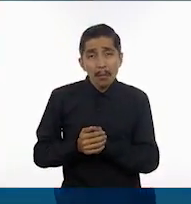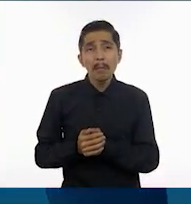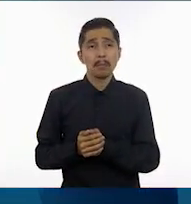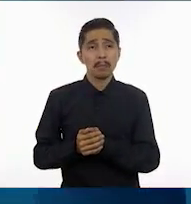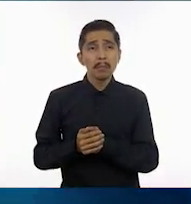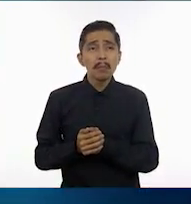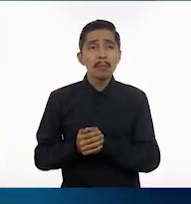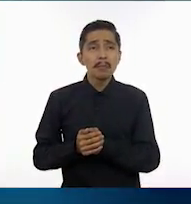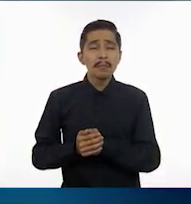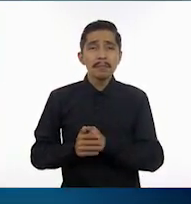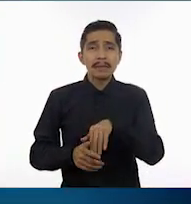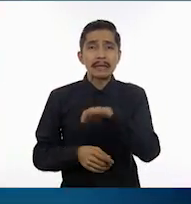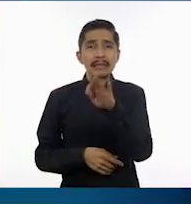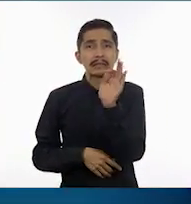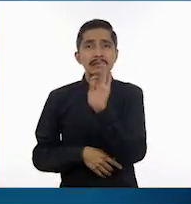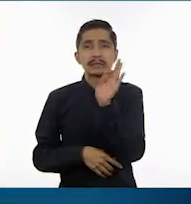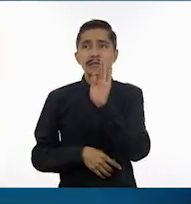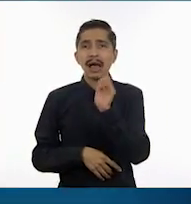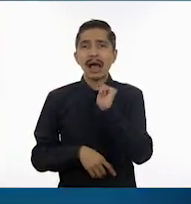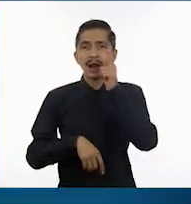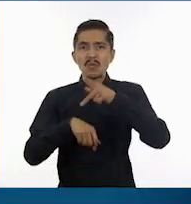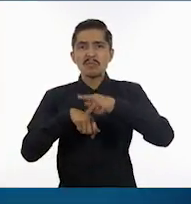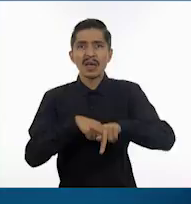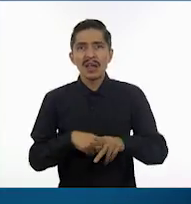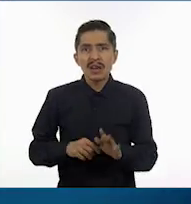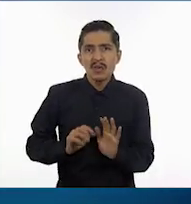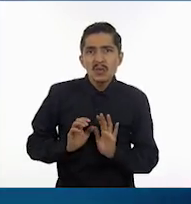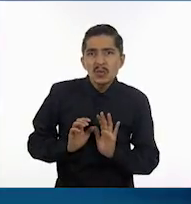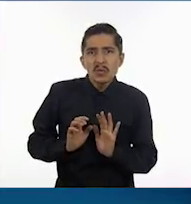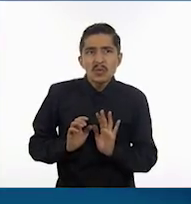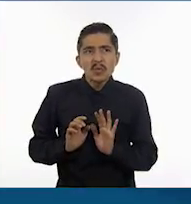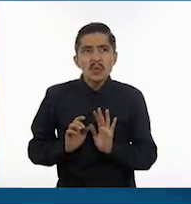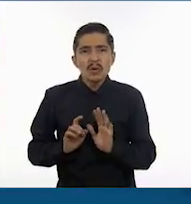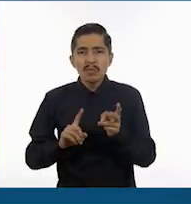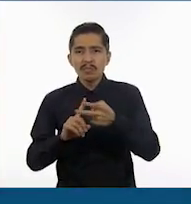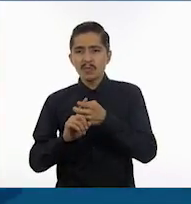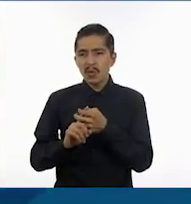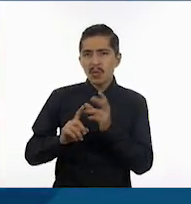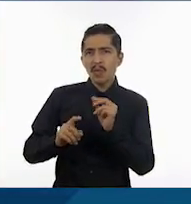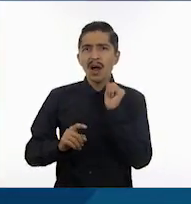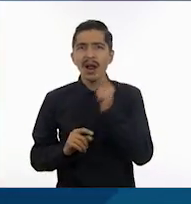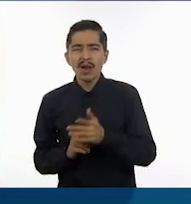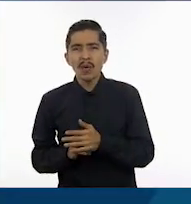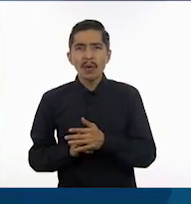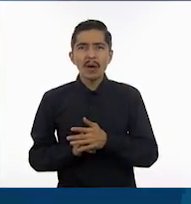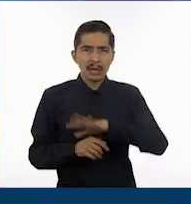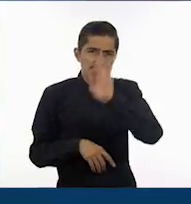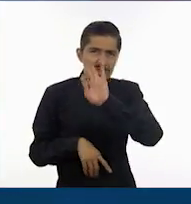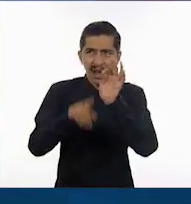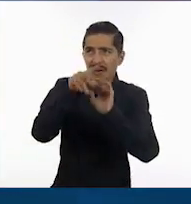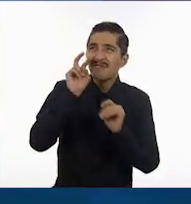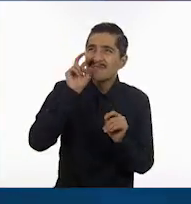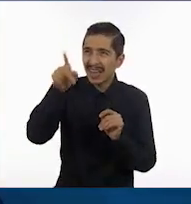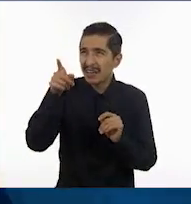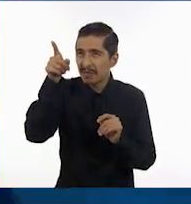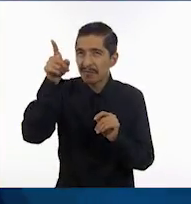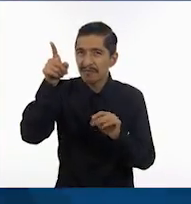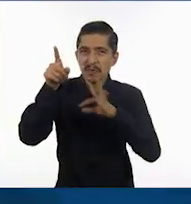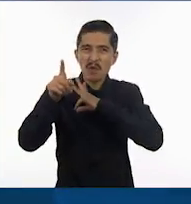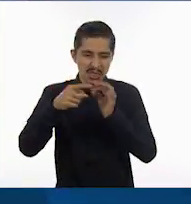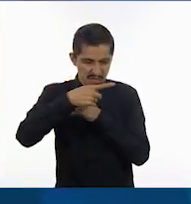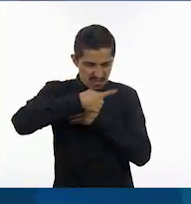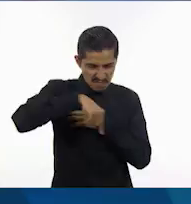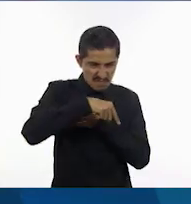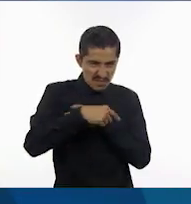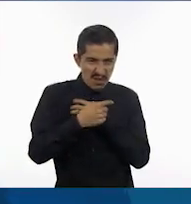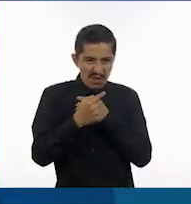una escena del crimen, ¿no creen? ¿Qué les parece si a partir de esta imagen inventamos una historia sobre lo que puede estar sucediendo ahí? Sí,